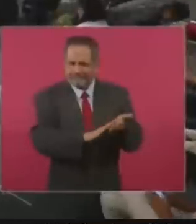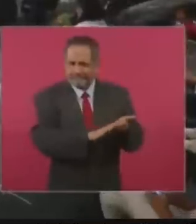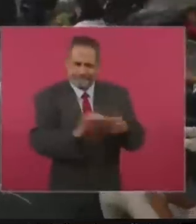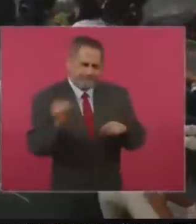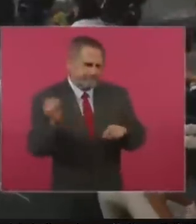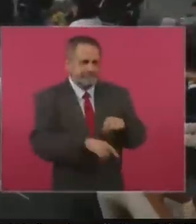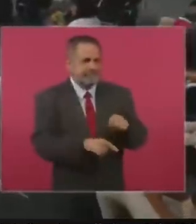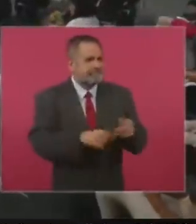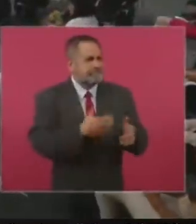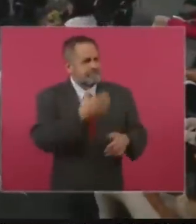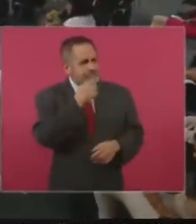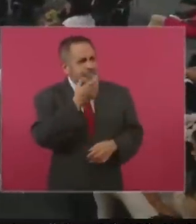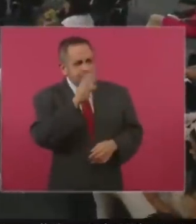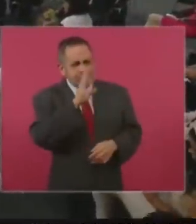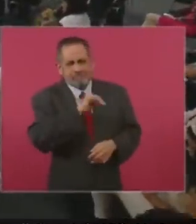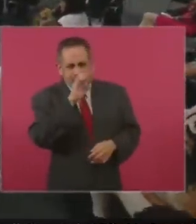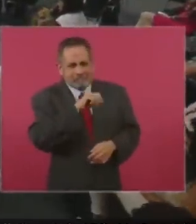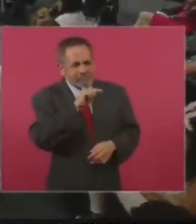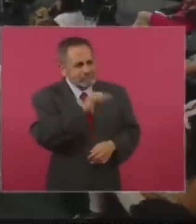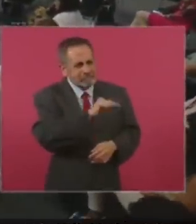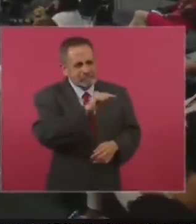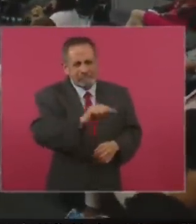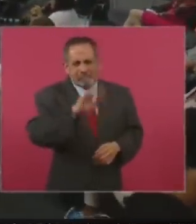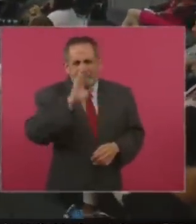todas esas prácticas